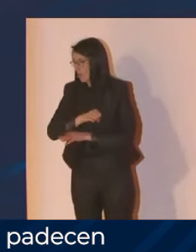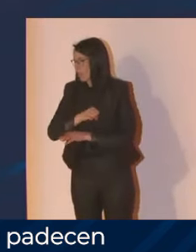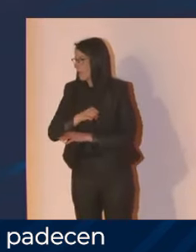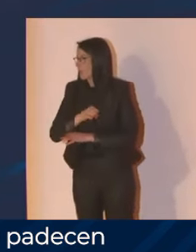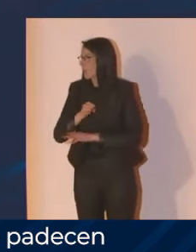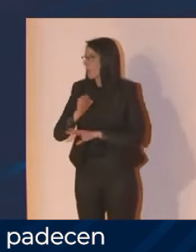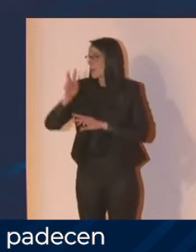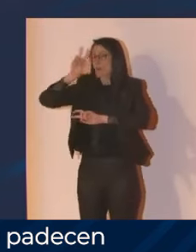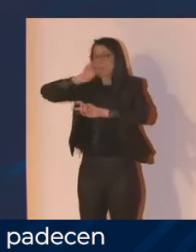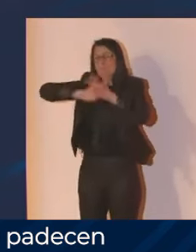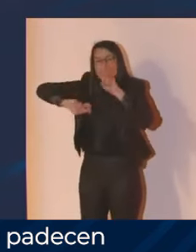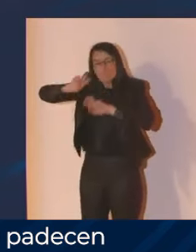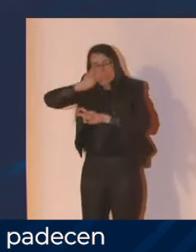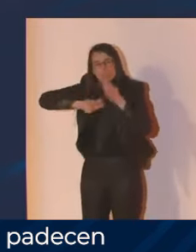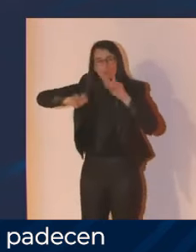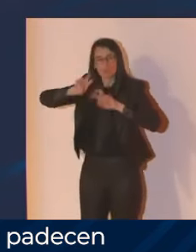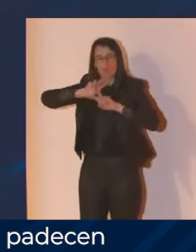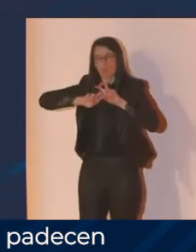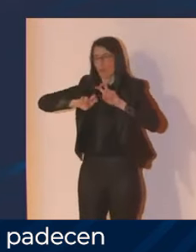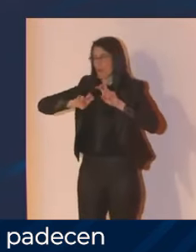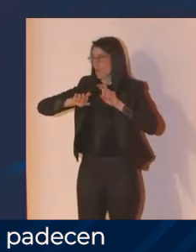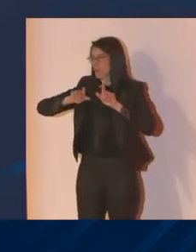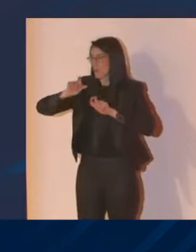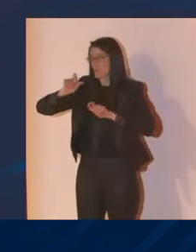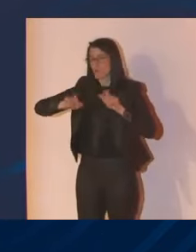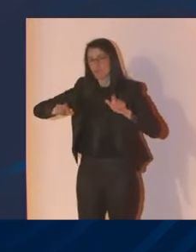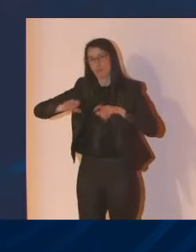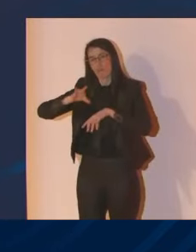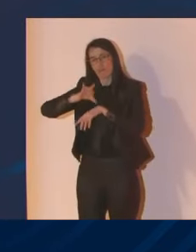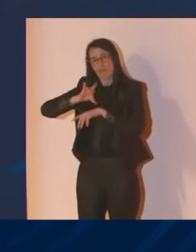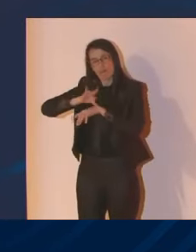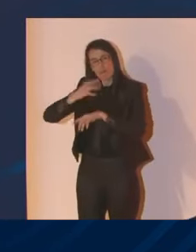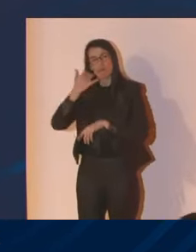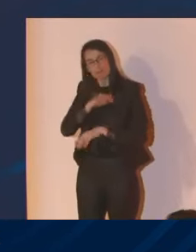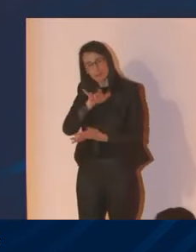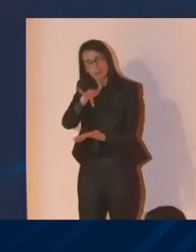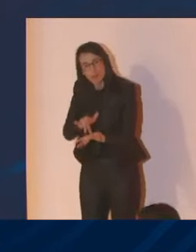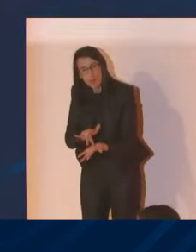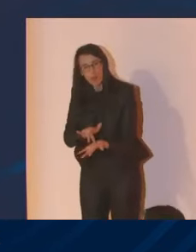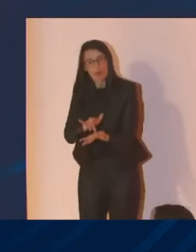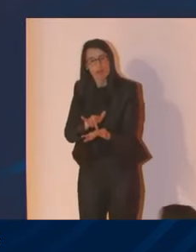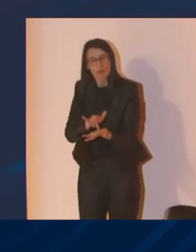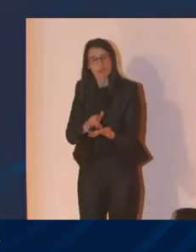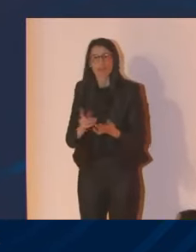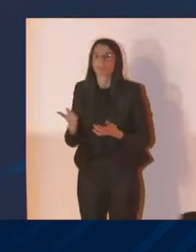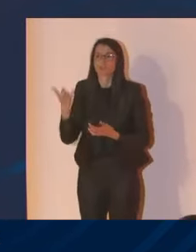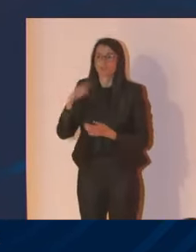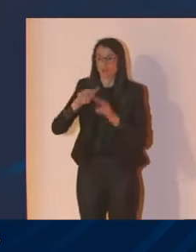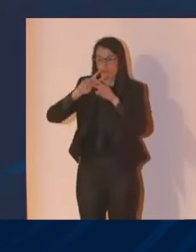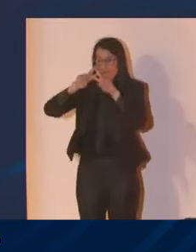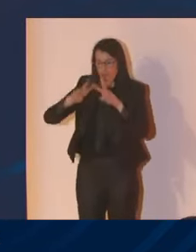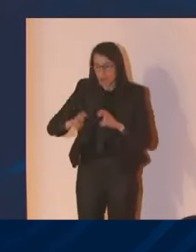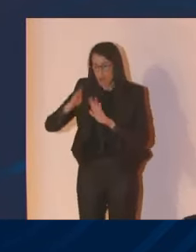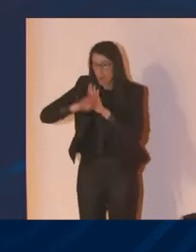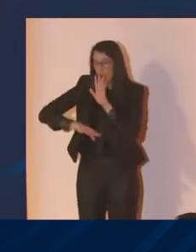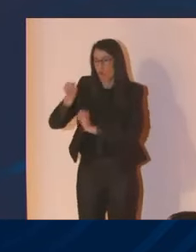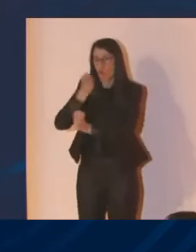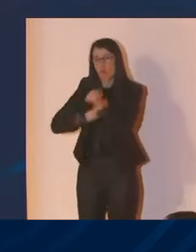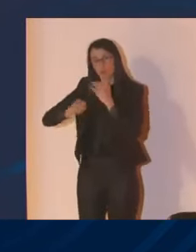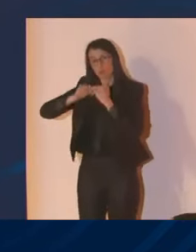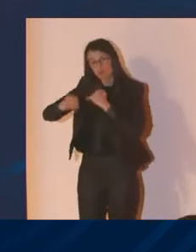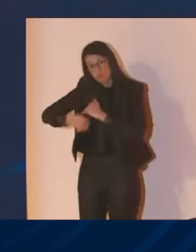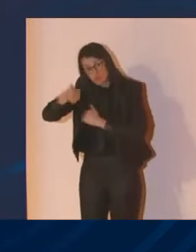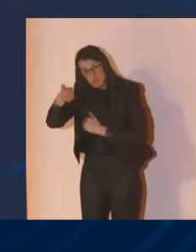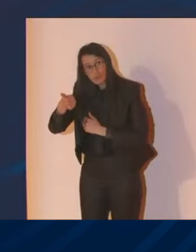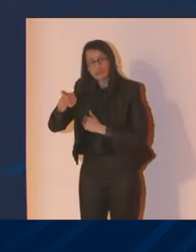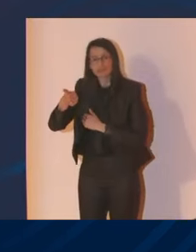búsqueda incansable de equidad para las personas que padecen una enfermedad rara, el análisis y la propuesta de modelos económicos más sostenibles